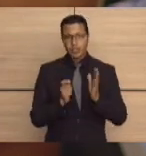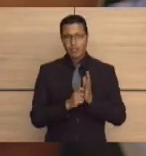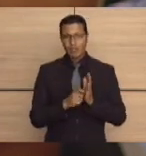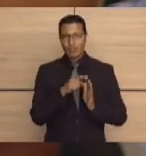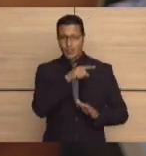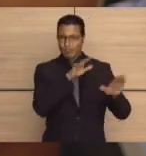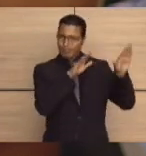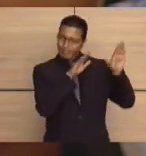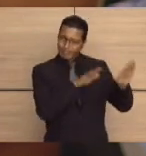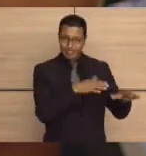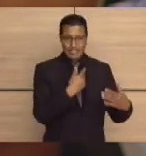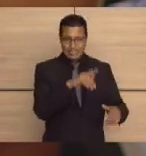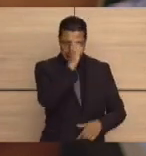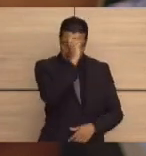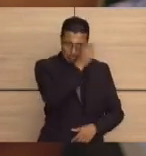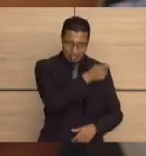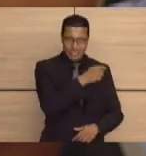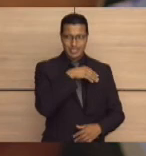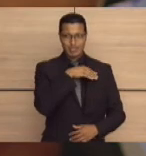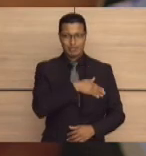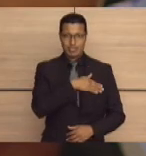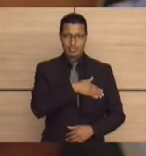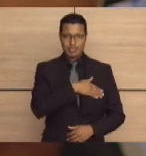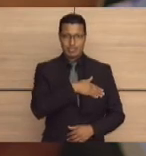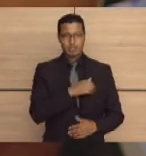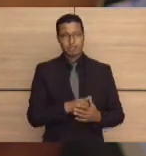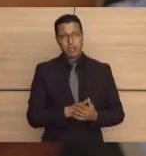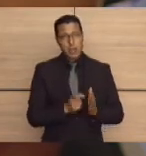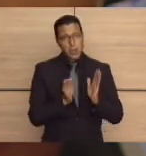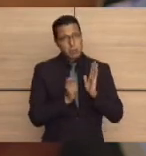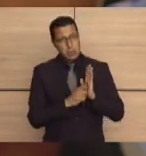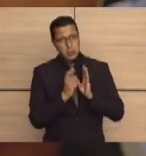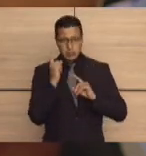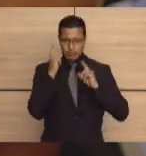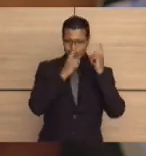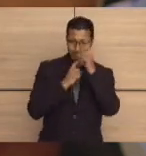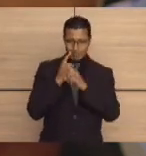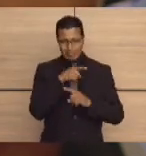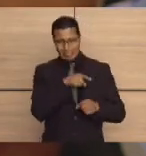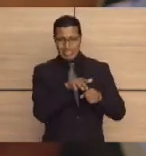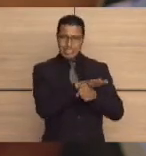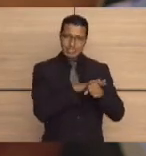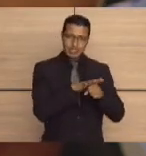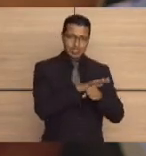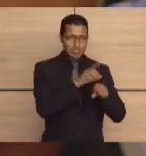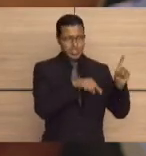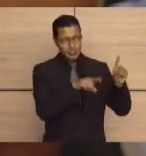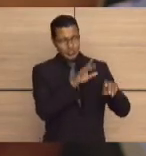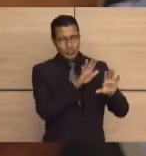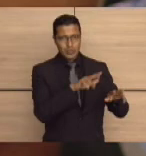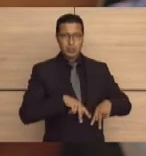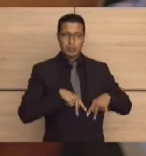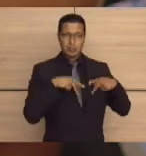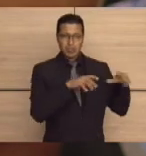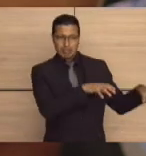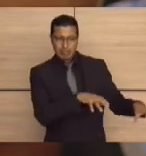mucho a Bolívar, pero no ignoro que hubo momentos muy críticos en la historia de Bolívar y en la historia